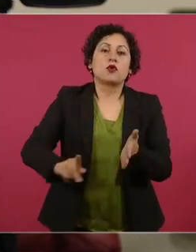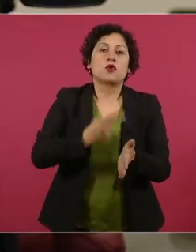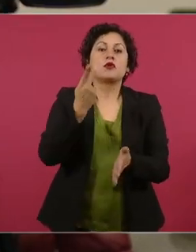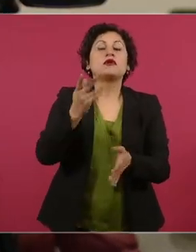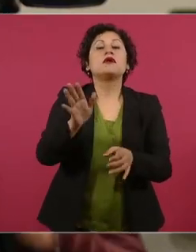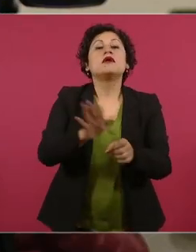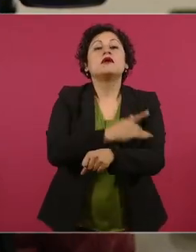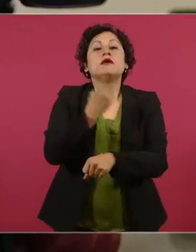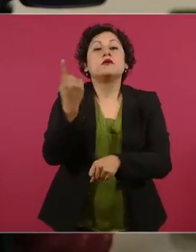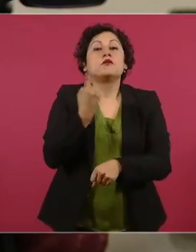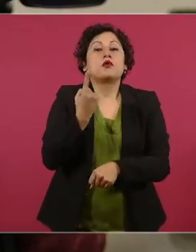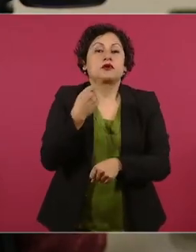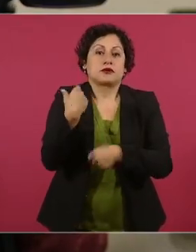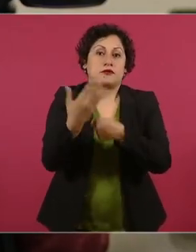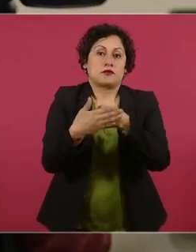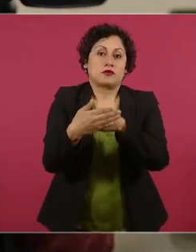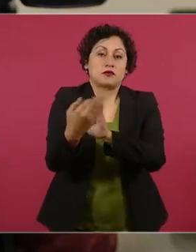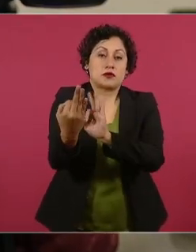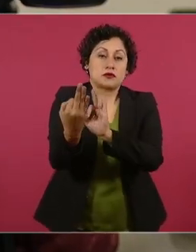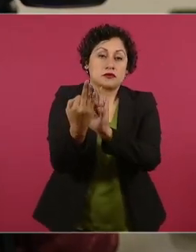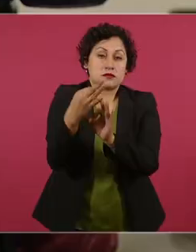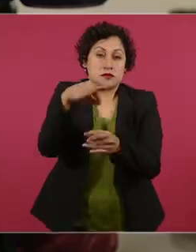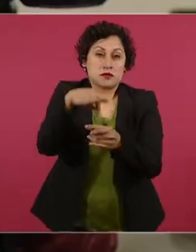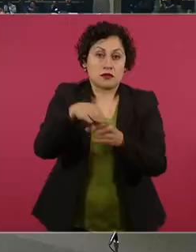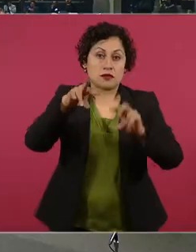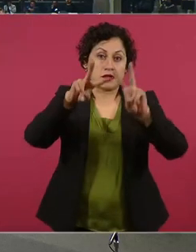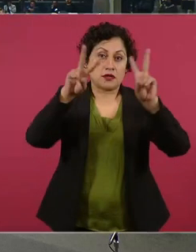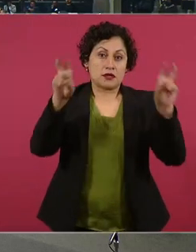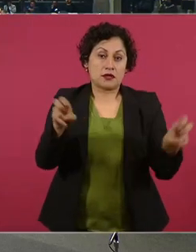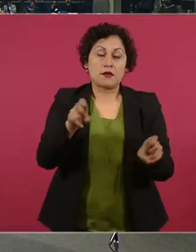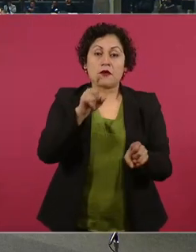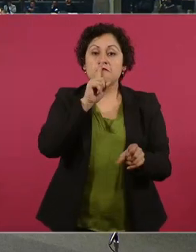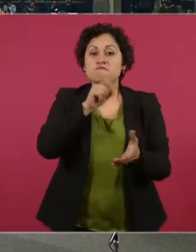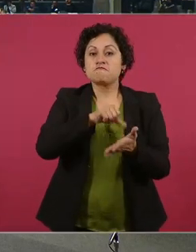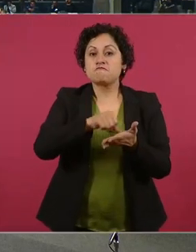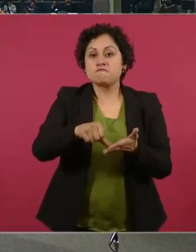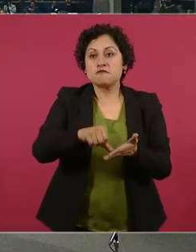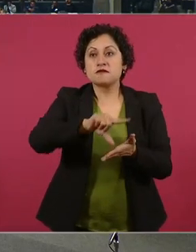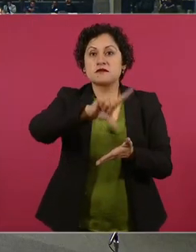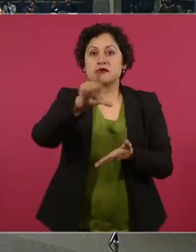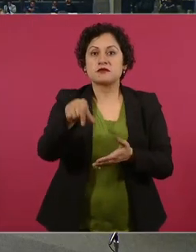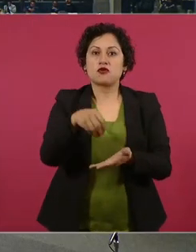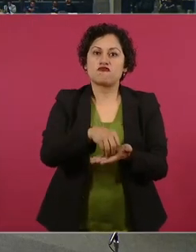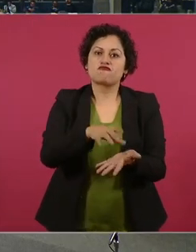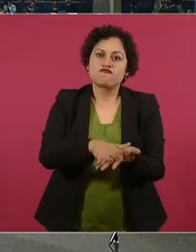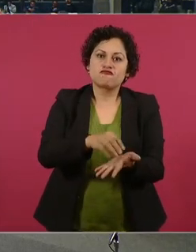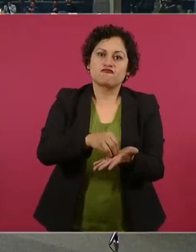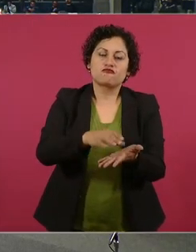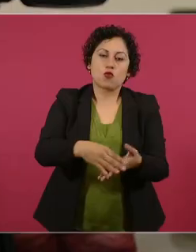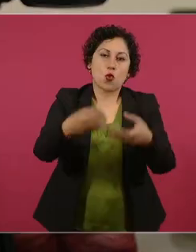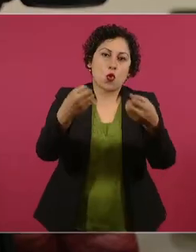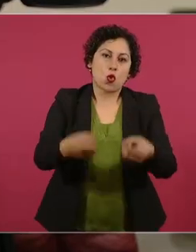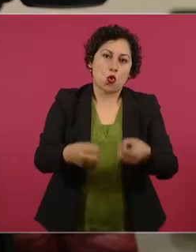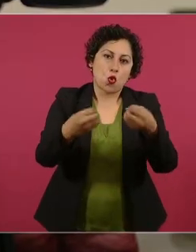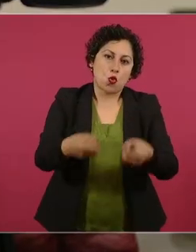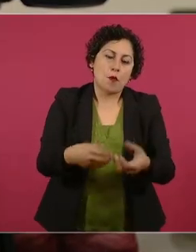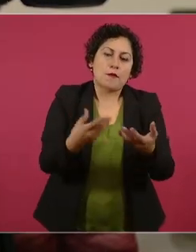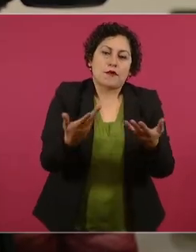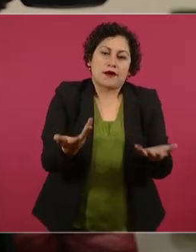electoral, después pues se cierran un poco los tiempos. Señor presidente, preguntarle de